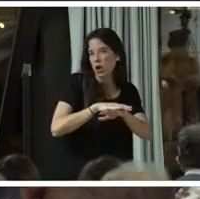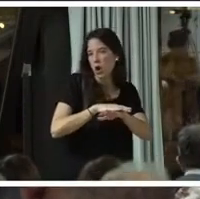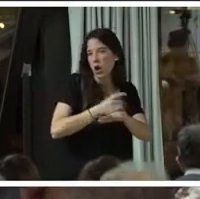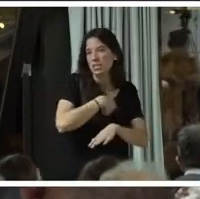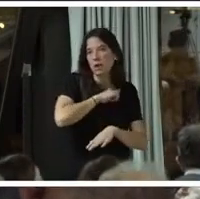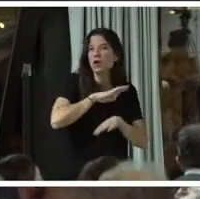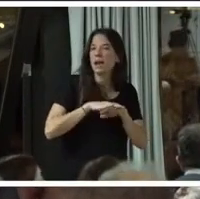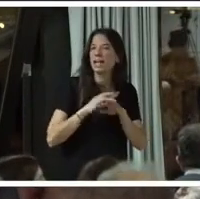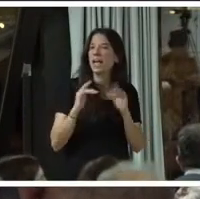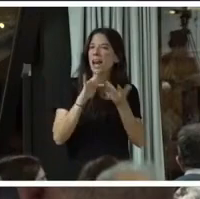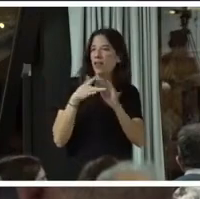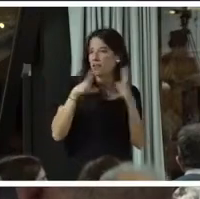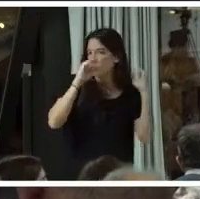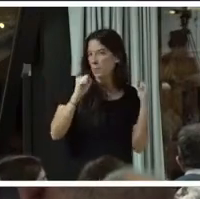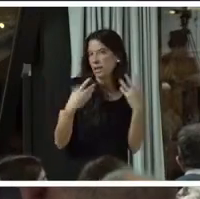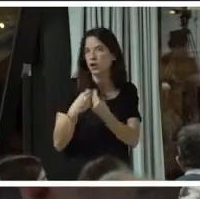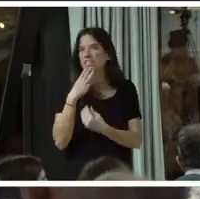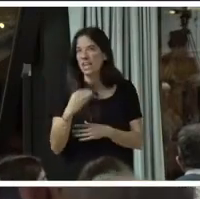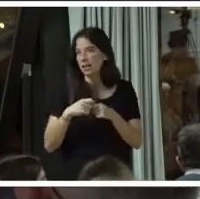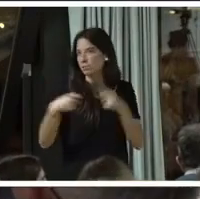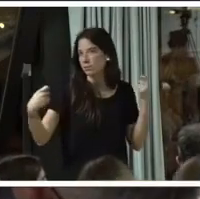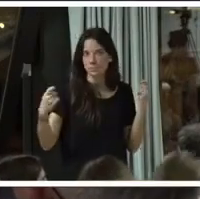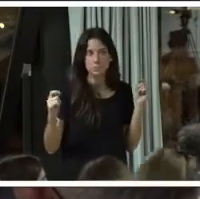diplomáticas eh con